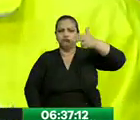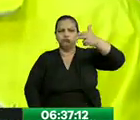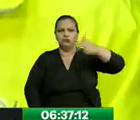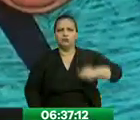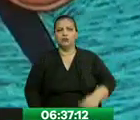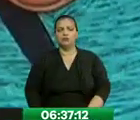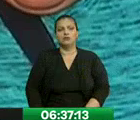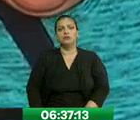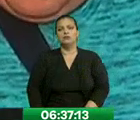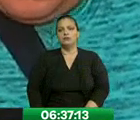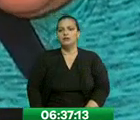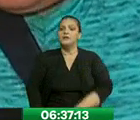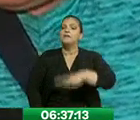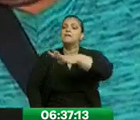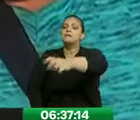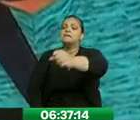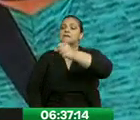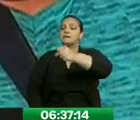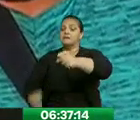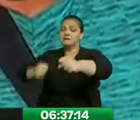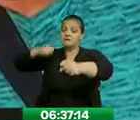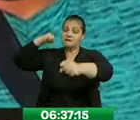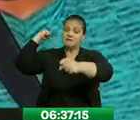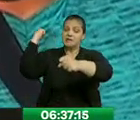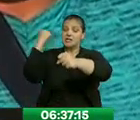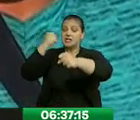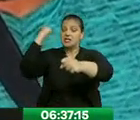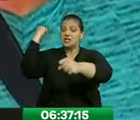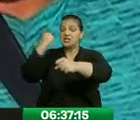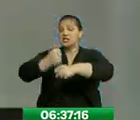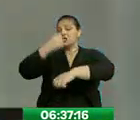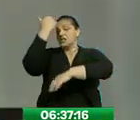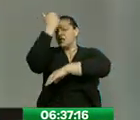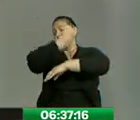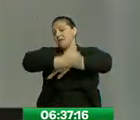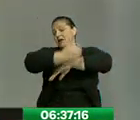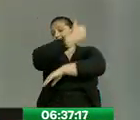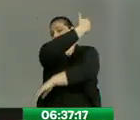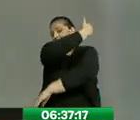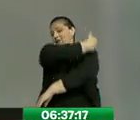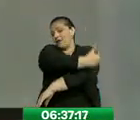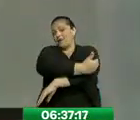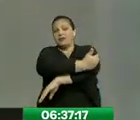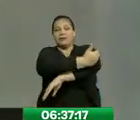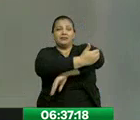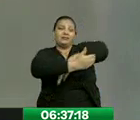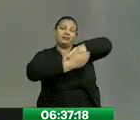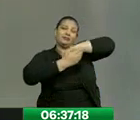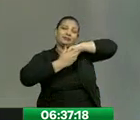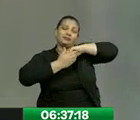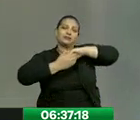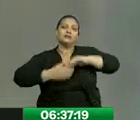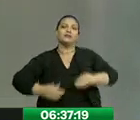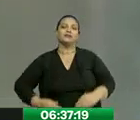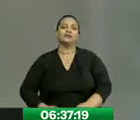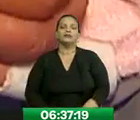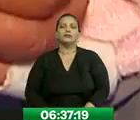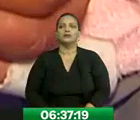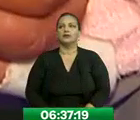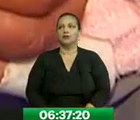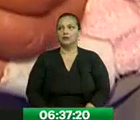antebrazo derecho. Por lo pronto, Héctor está bajo cuidados en su hogar, tratando de olvidar un suceso que pudo terminar en